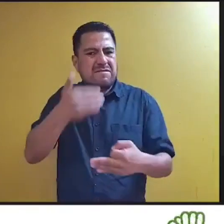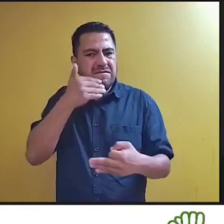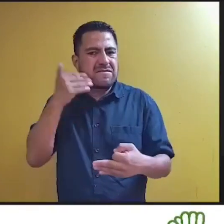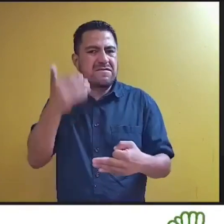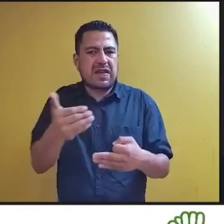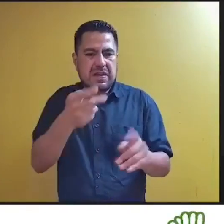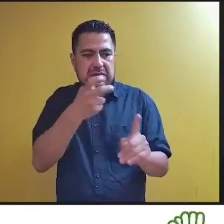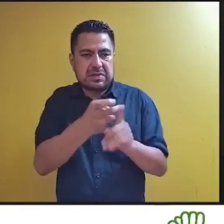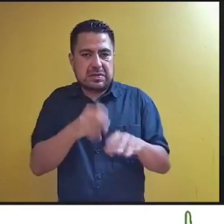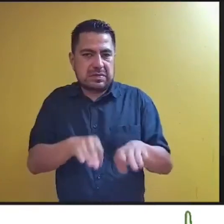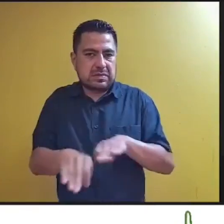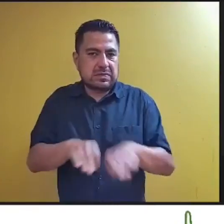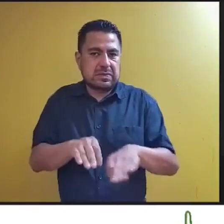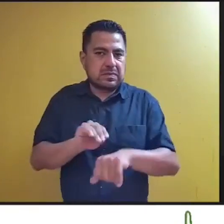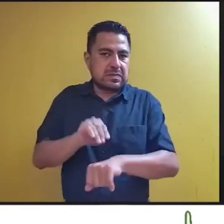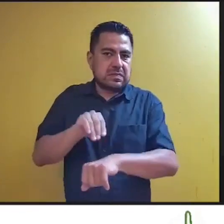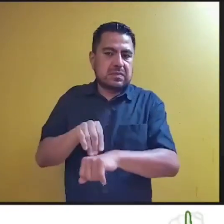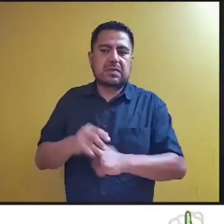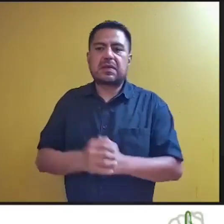estas acciones?